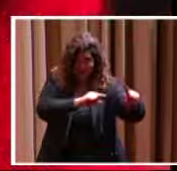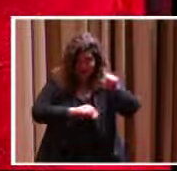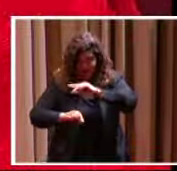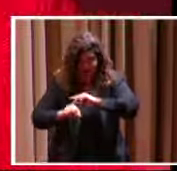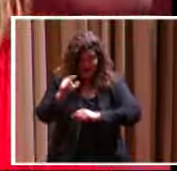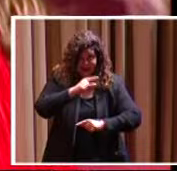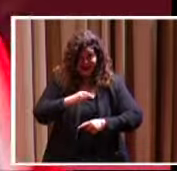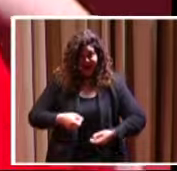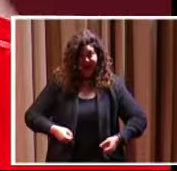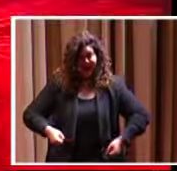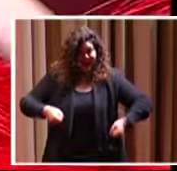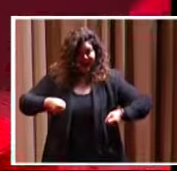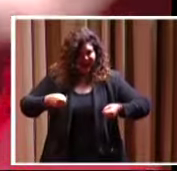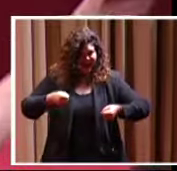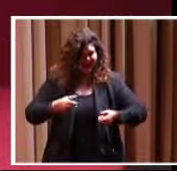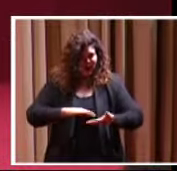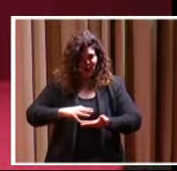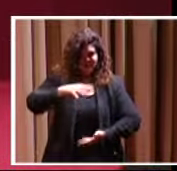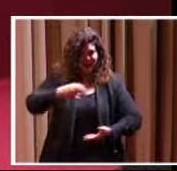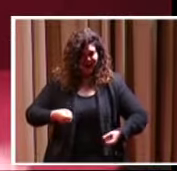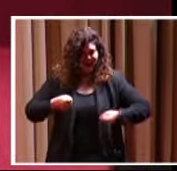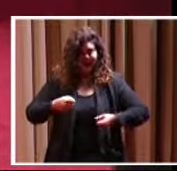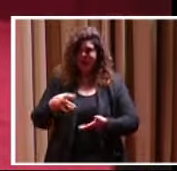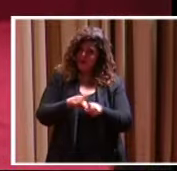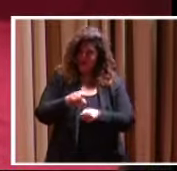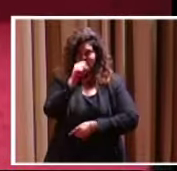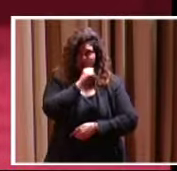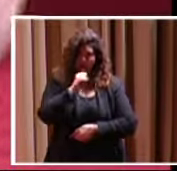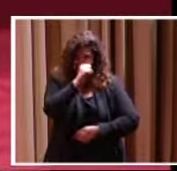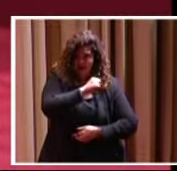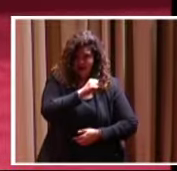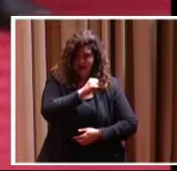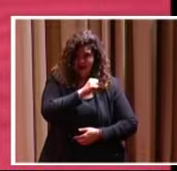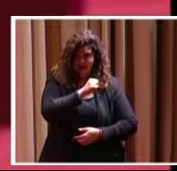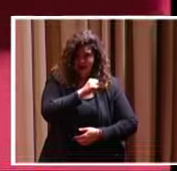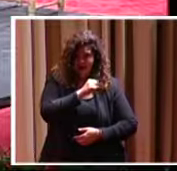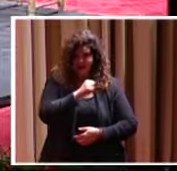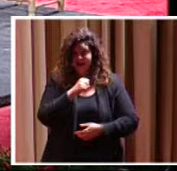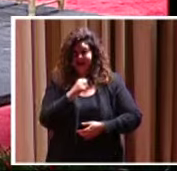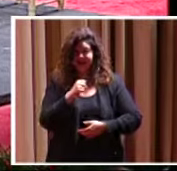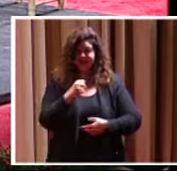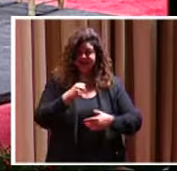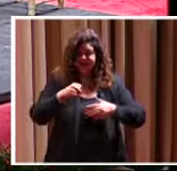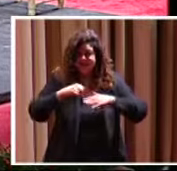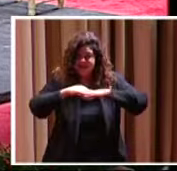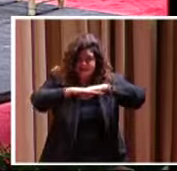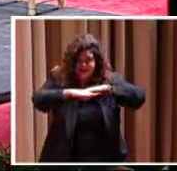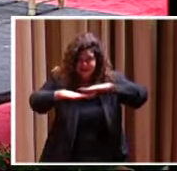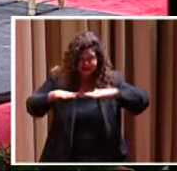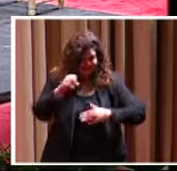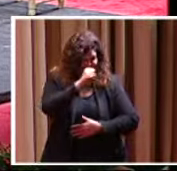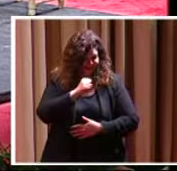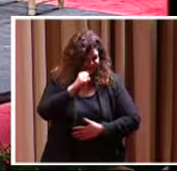de hielo su levanta. Ay, cómo canta, cómo canta, qué espesura de mula